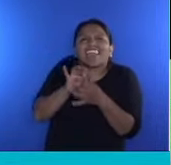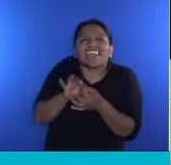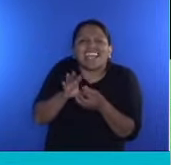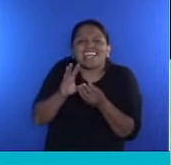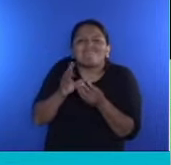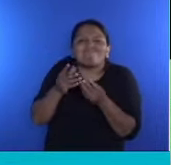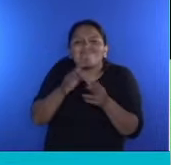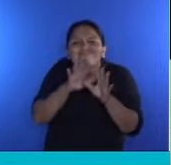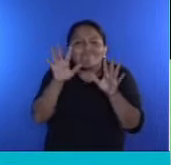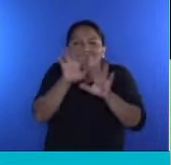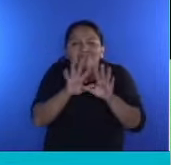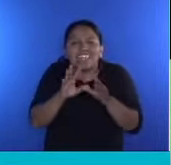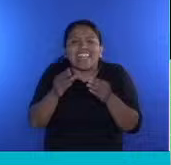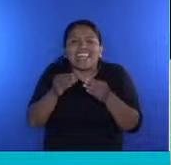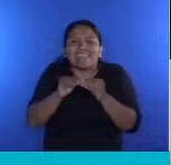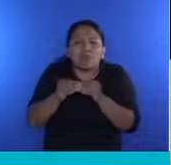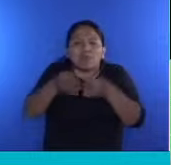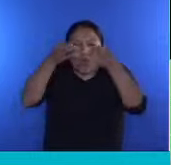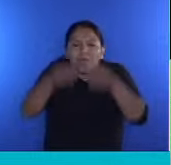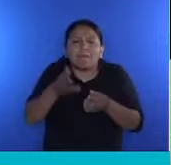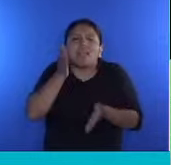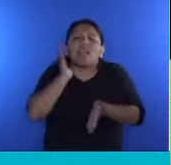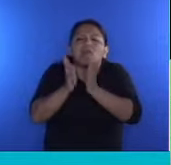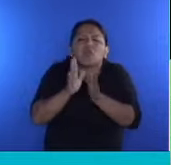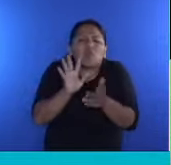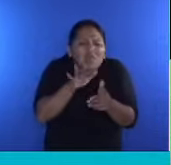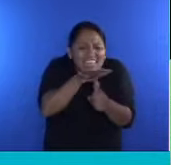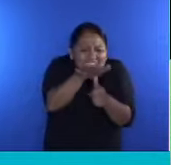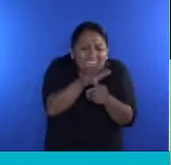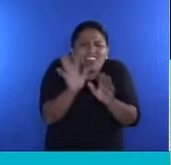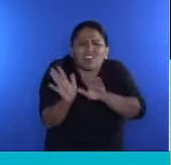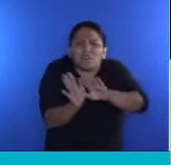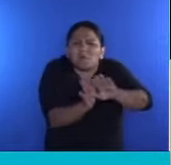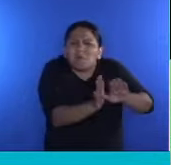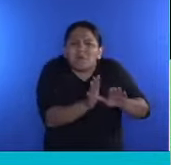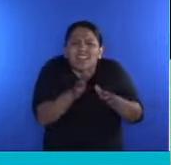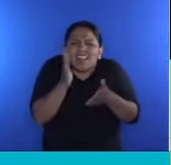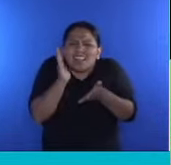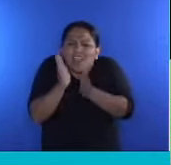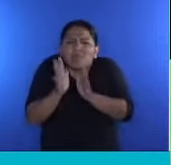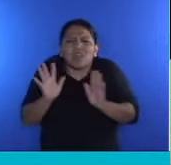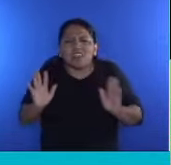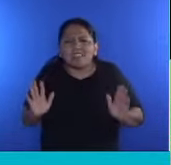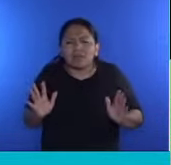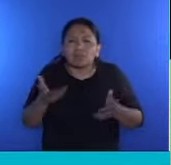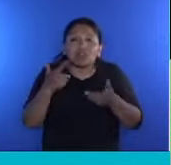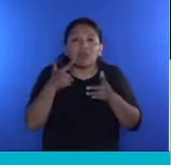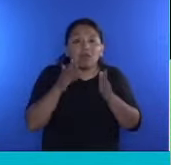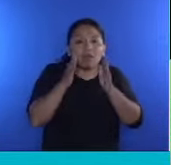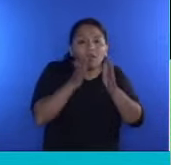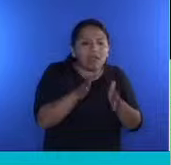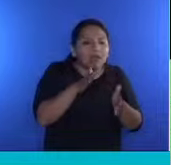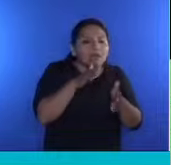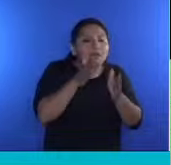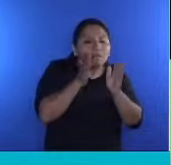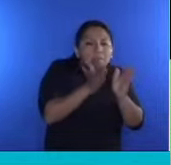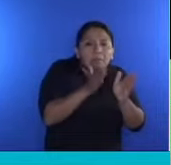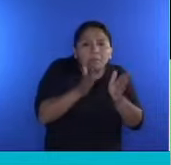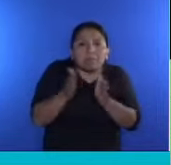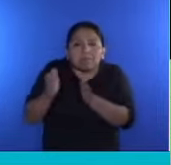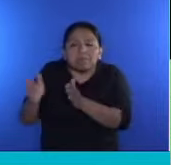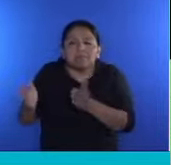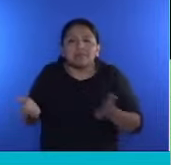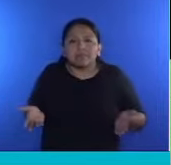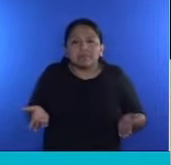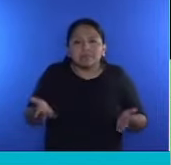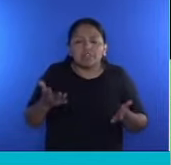es la violencia, no el género. Si no, caemos en una tautología. Nos